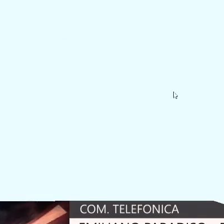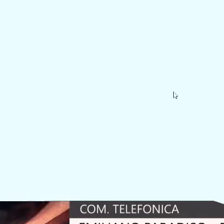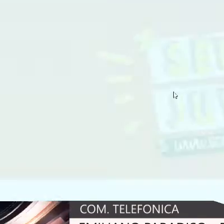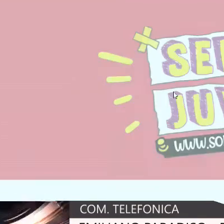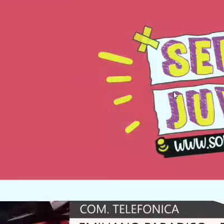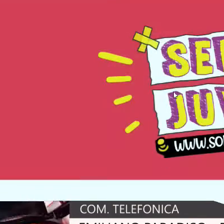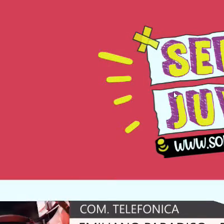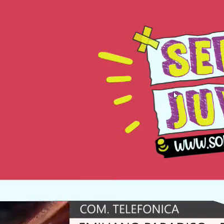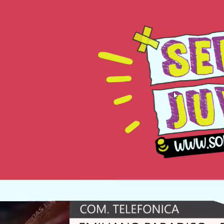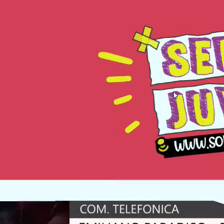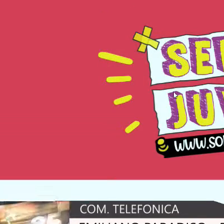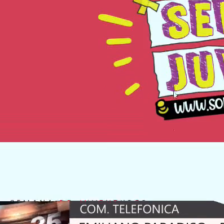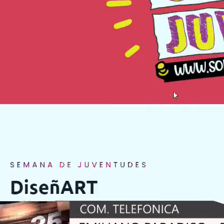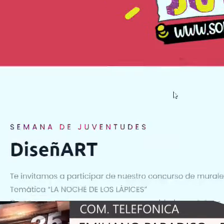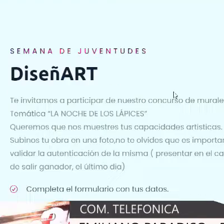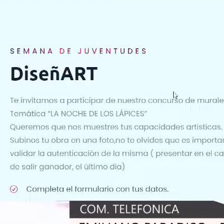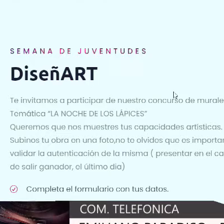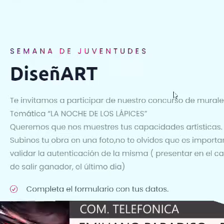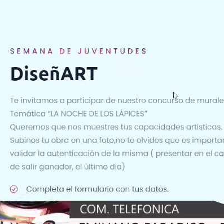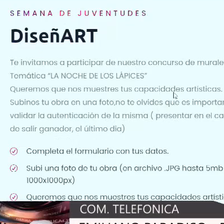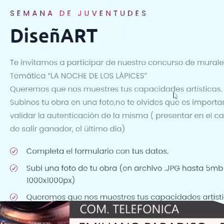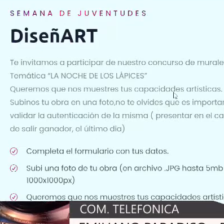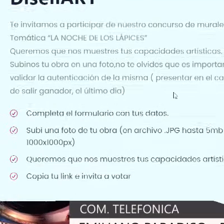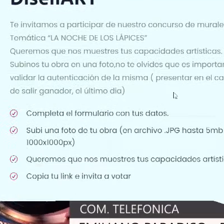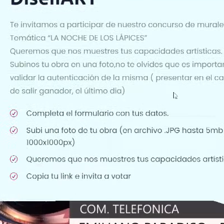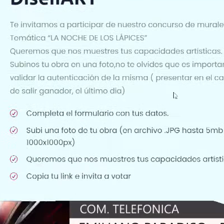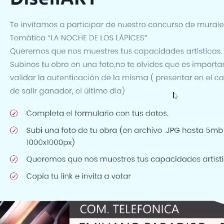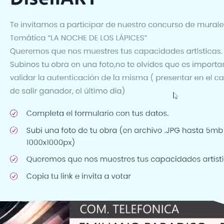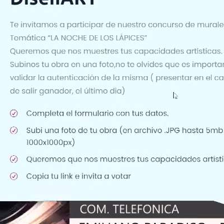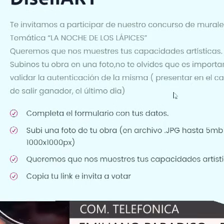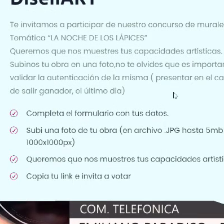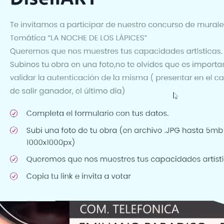juegos que son muy buenos.